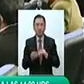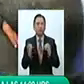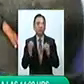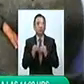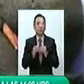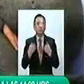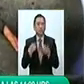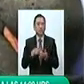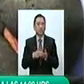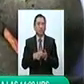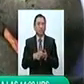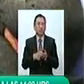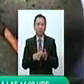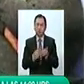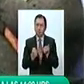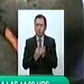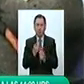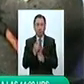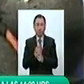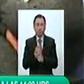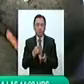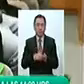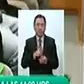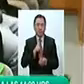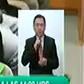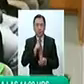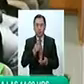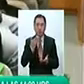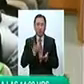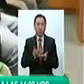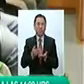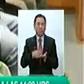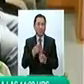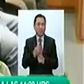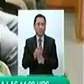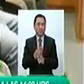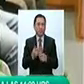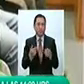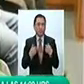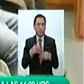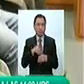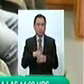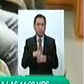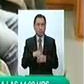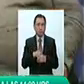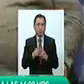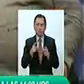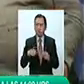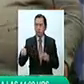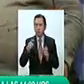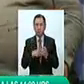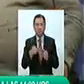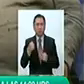que van a reforzar con toda seguridad la propuesta que está esperando no solamente los prestatarios del